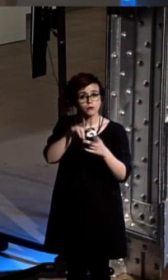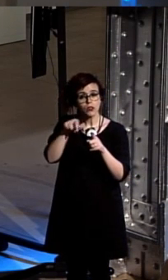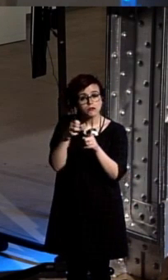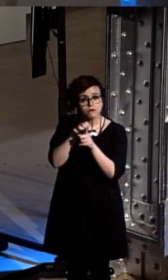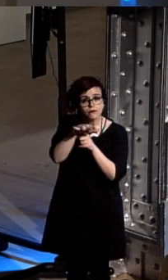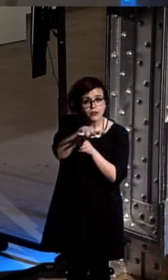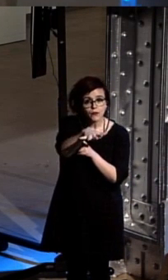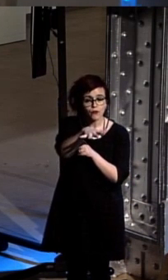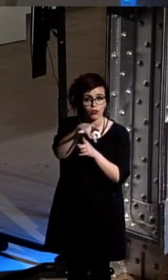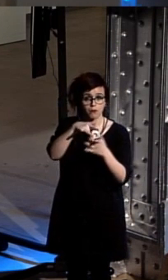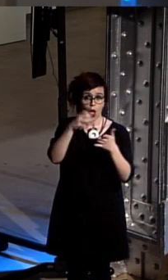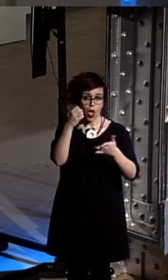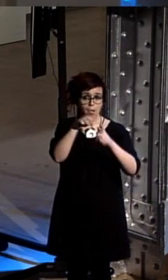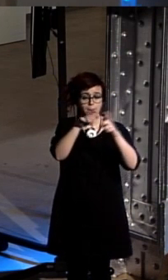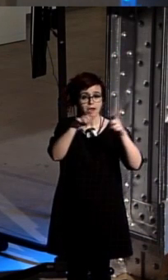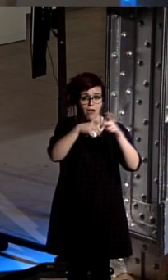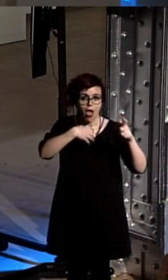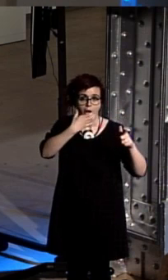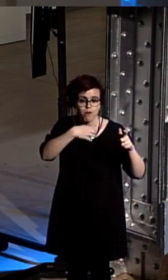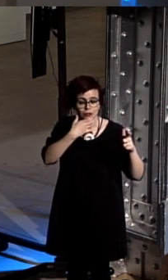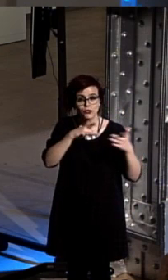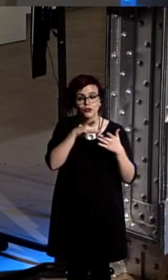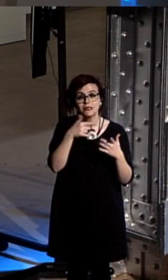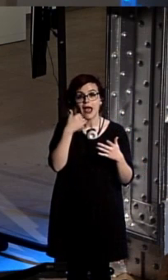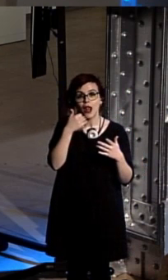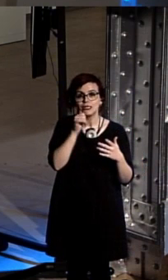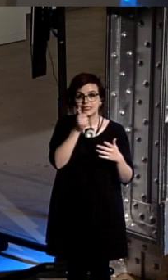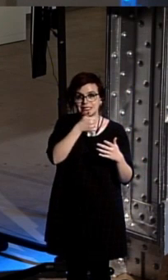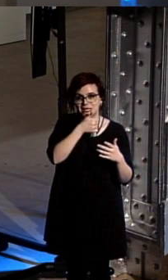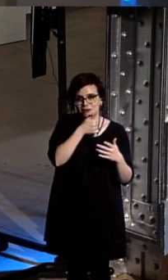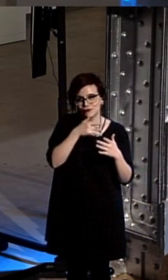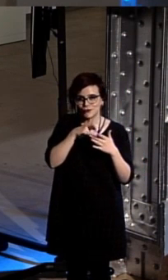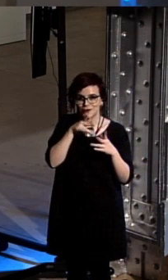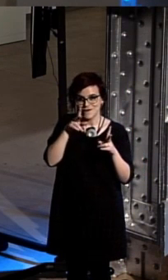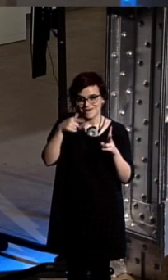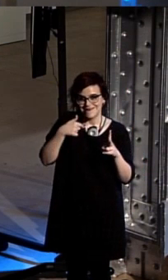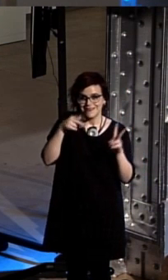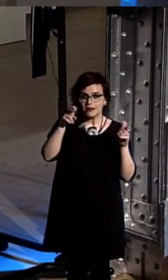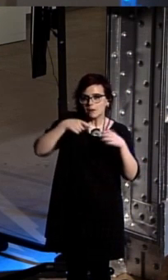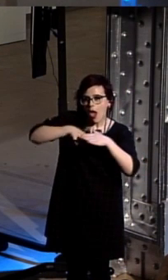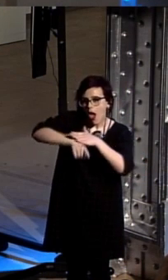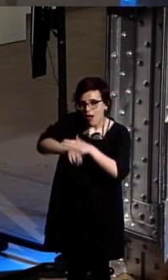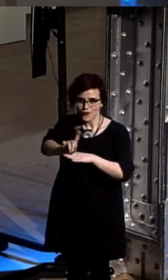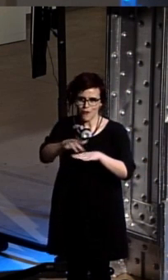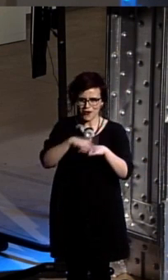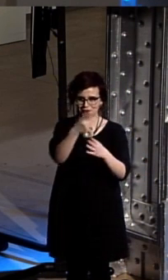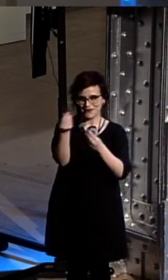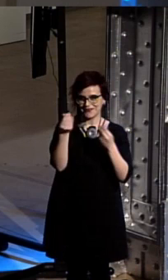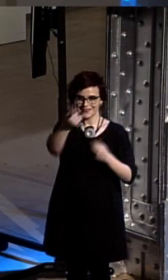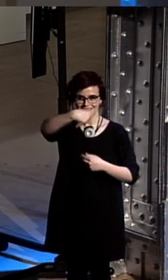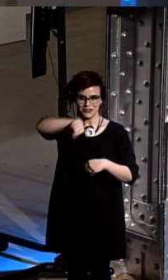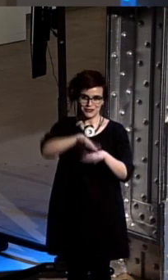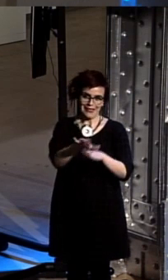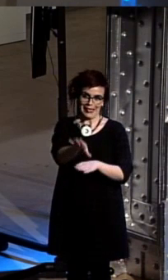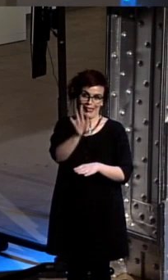en Apple, es algo muy secreto en lo que no voy a ahondar mucho ahora mismo, pero podréis imaginar sin lugar a